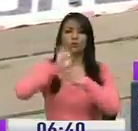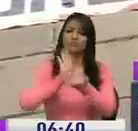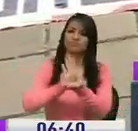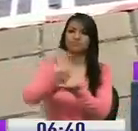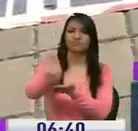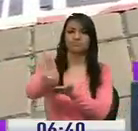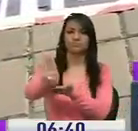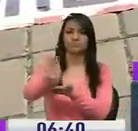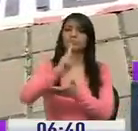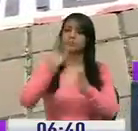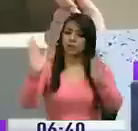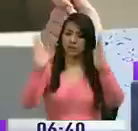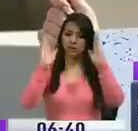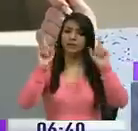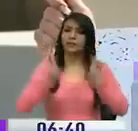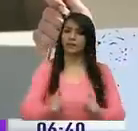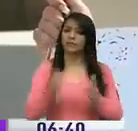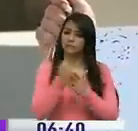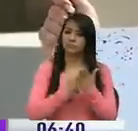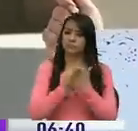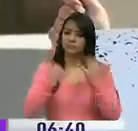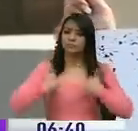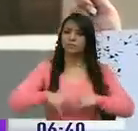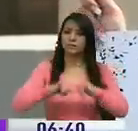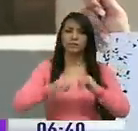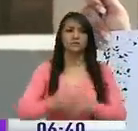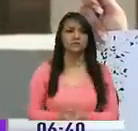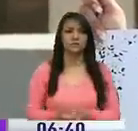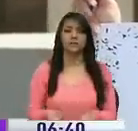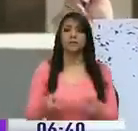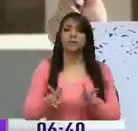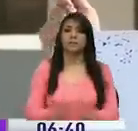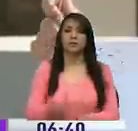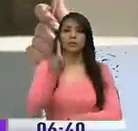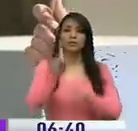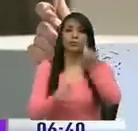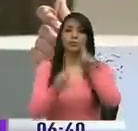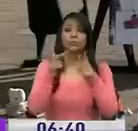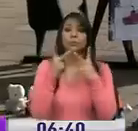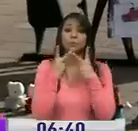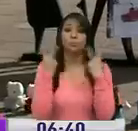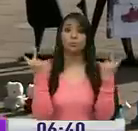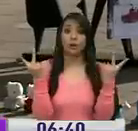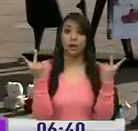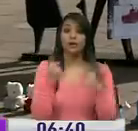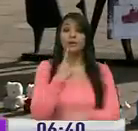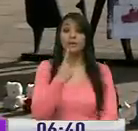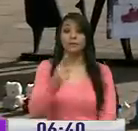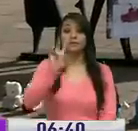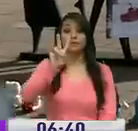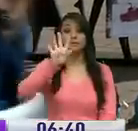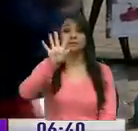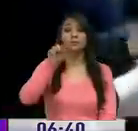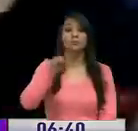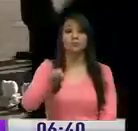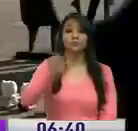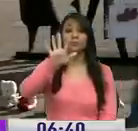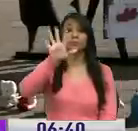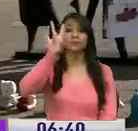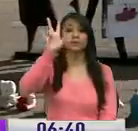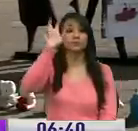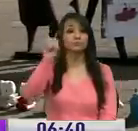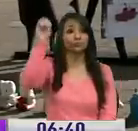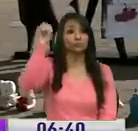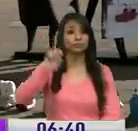y vo no Apagar y para que se cumplimiento a la consulta popular donde el 75.53 de